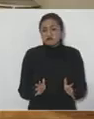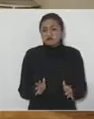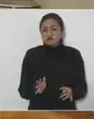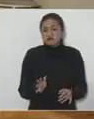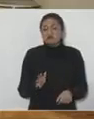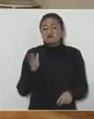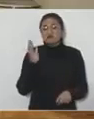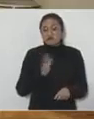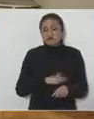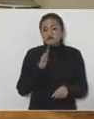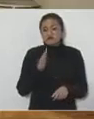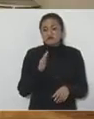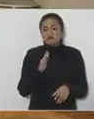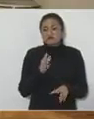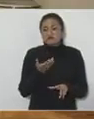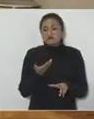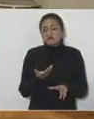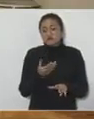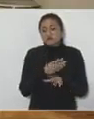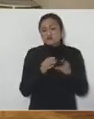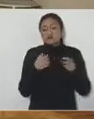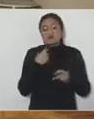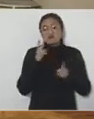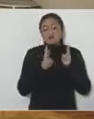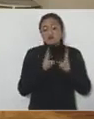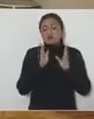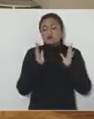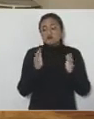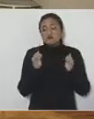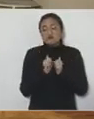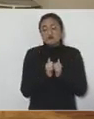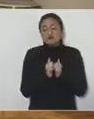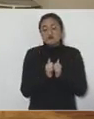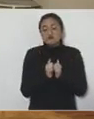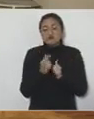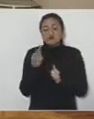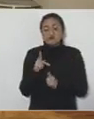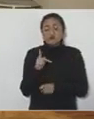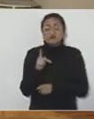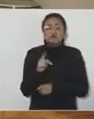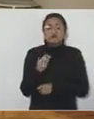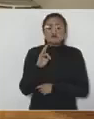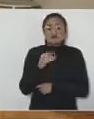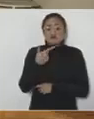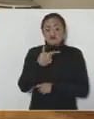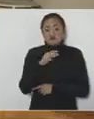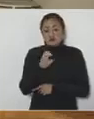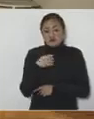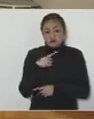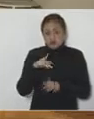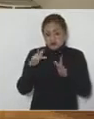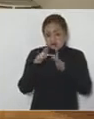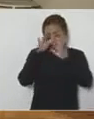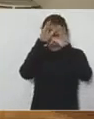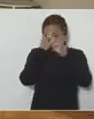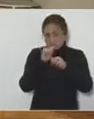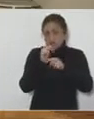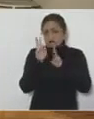indicios he hablado con la fiscalía general del estado